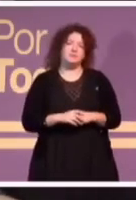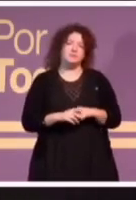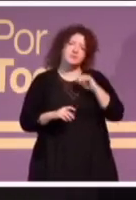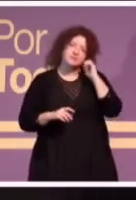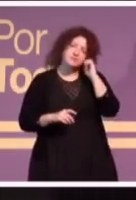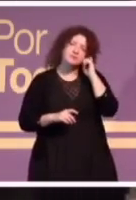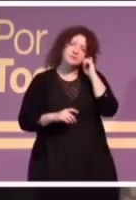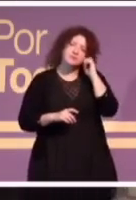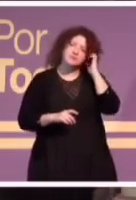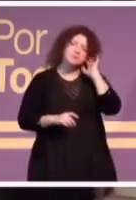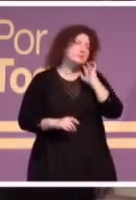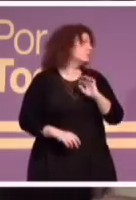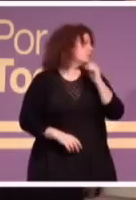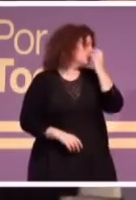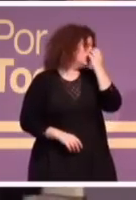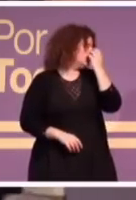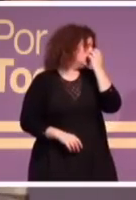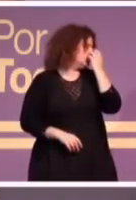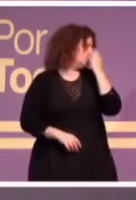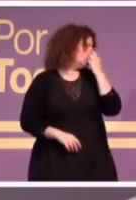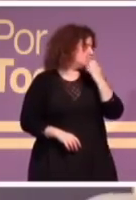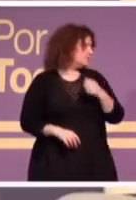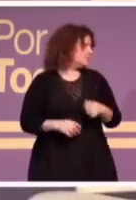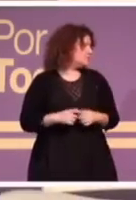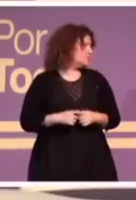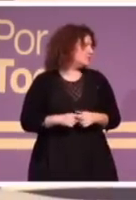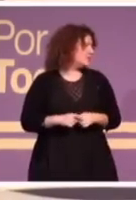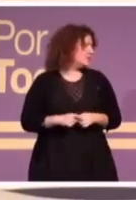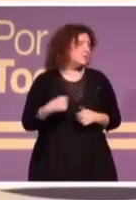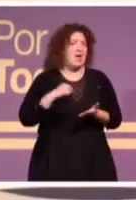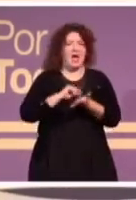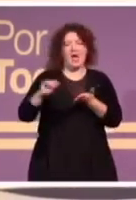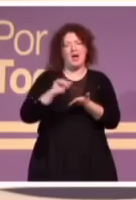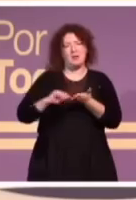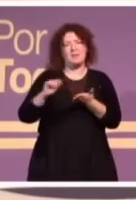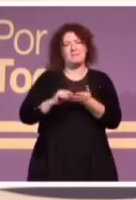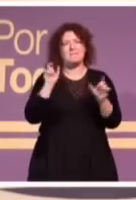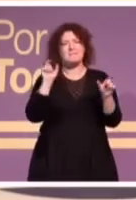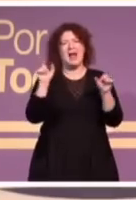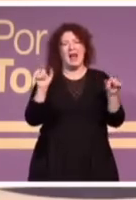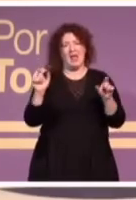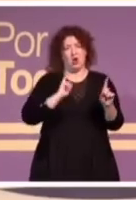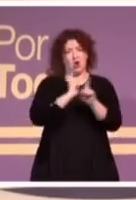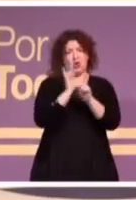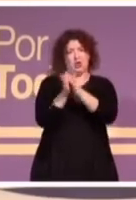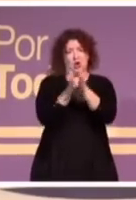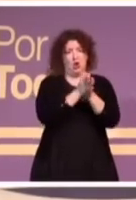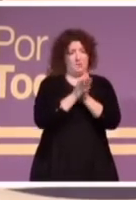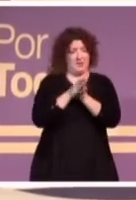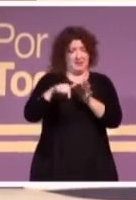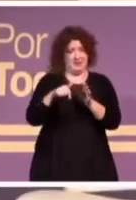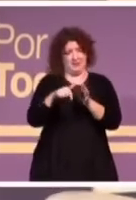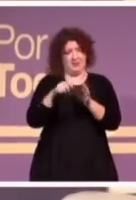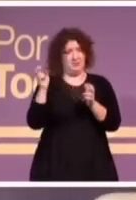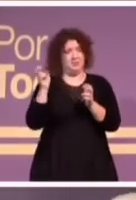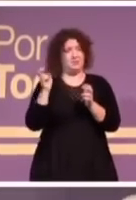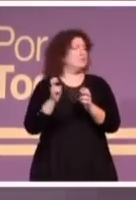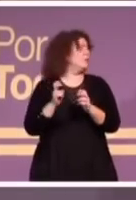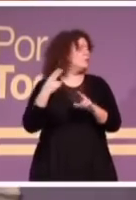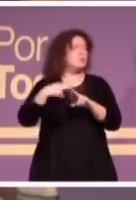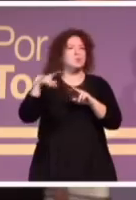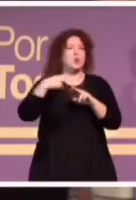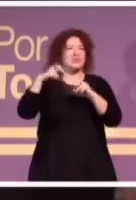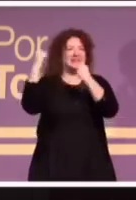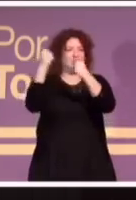Me he anotado algunas de las palabras que se han dicho contra compañeras que están participando de la